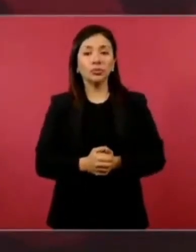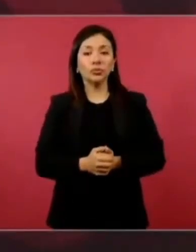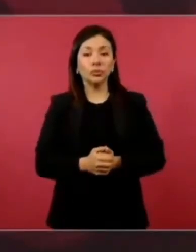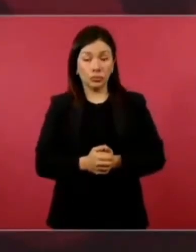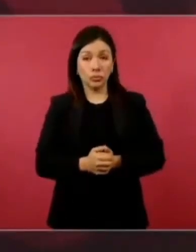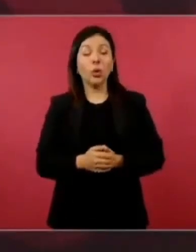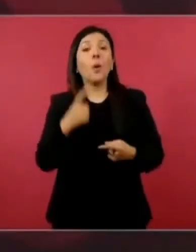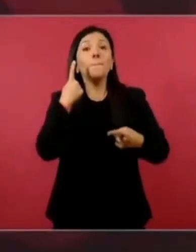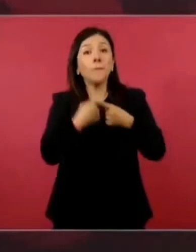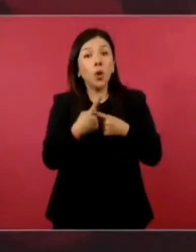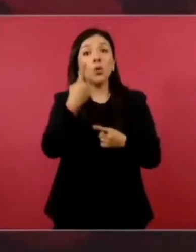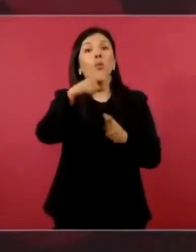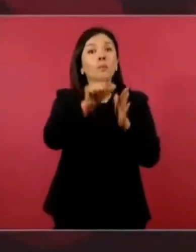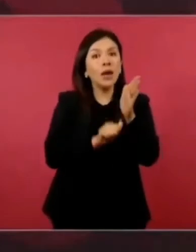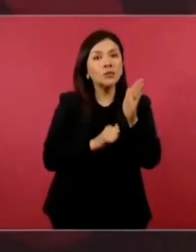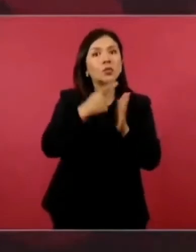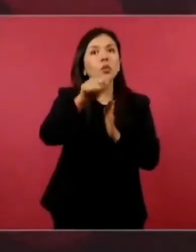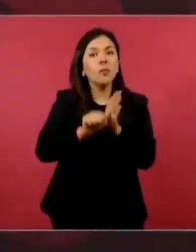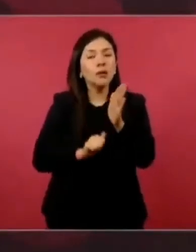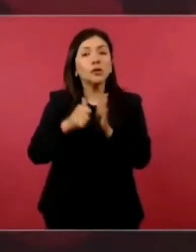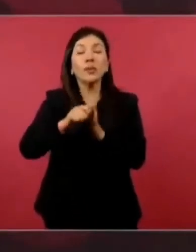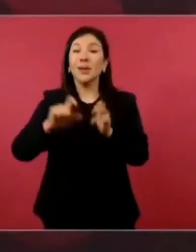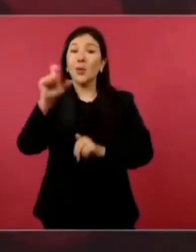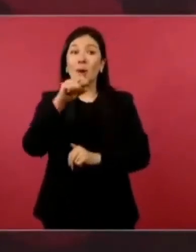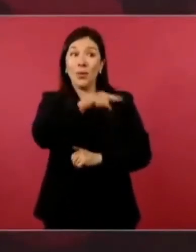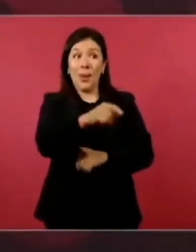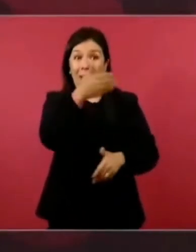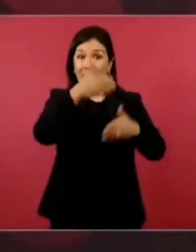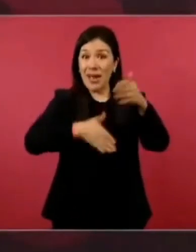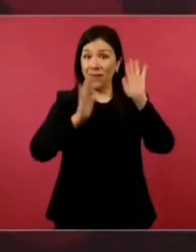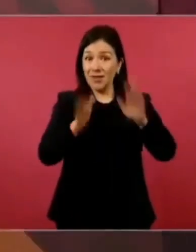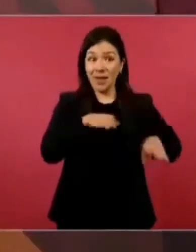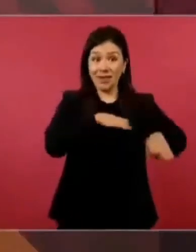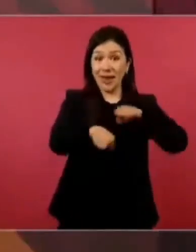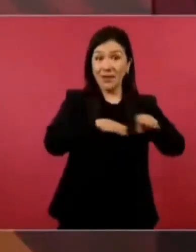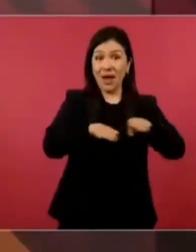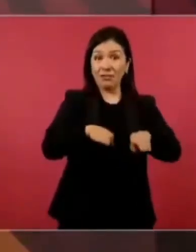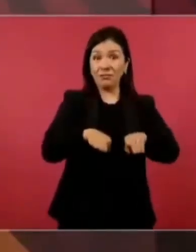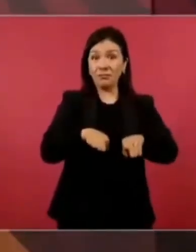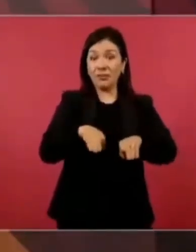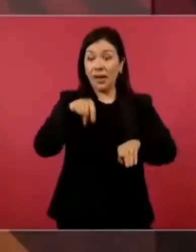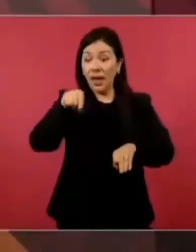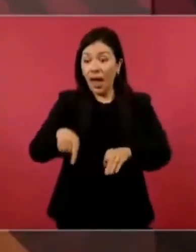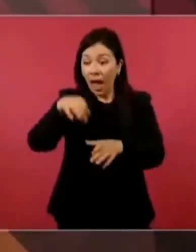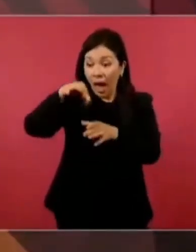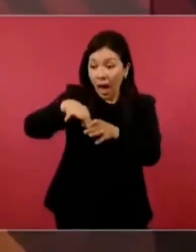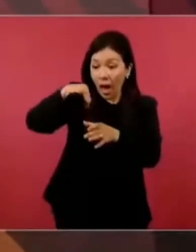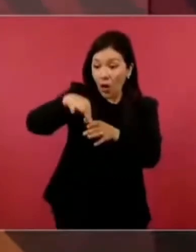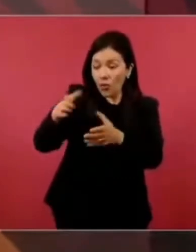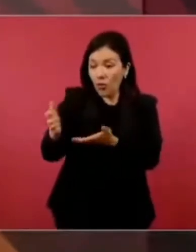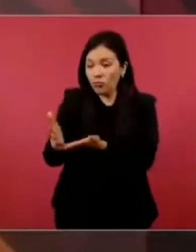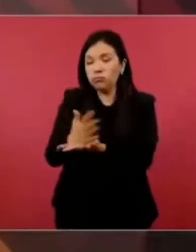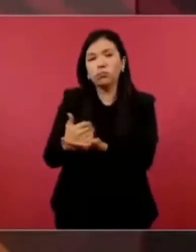cada mes. Cuando terminaba, se llevaba todo ese dinero.